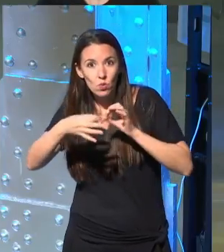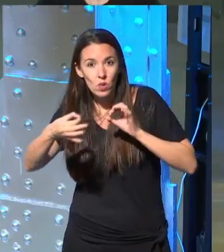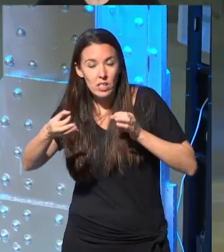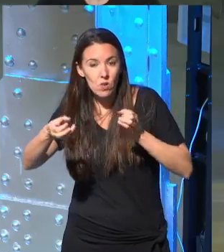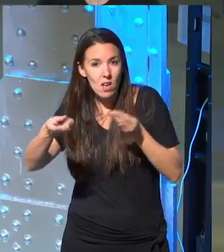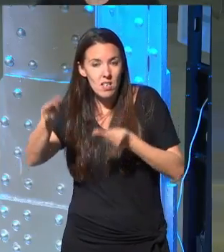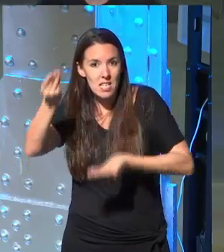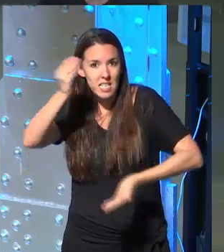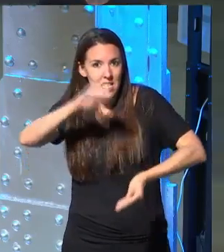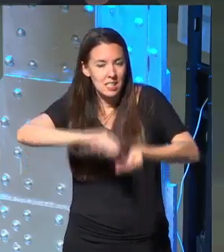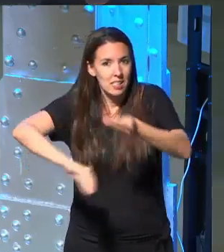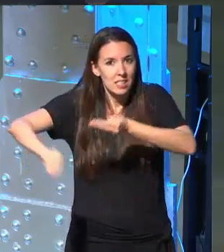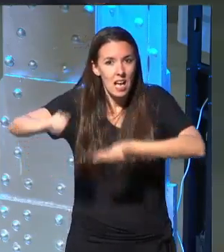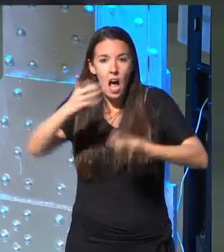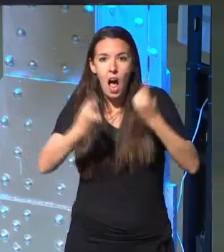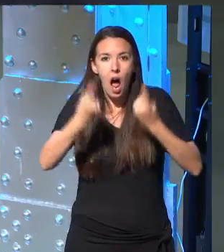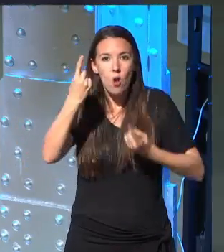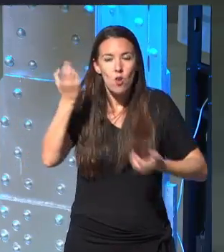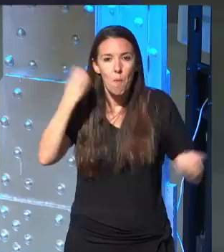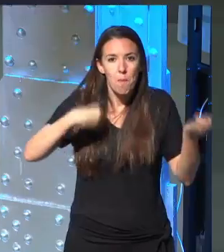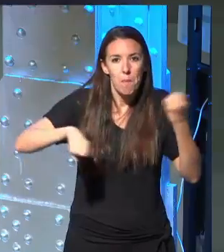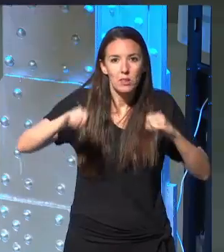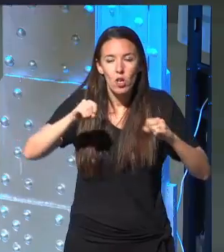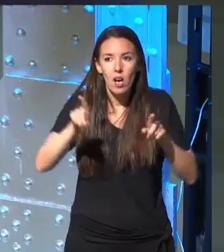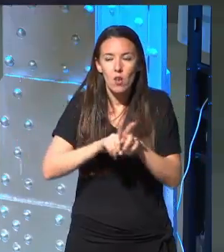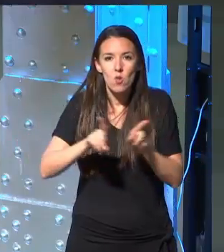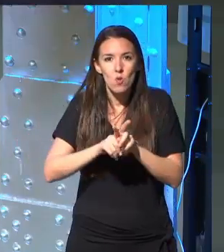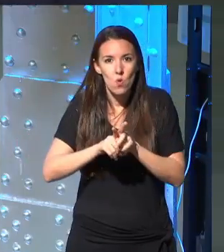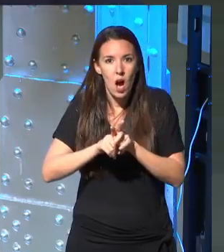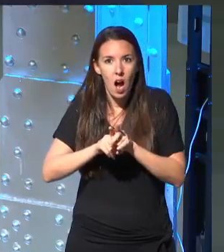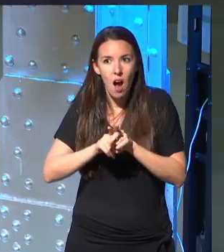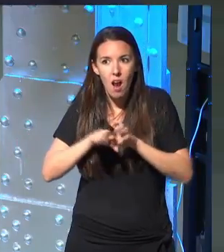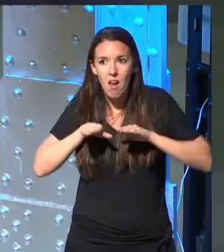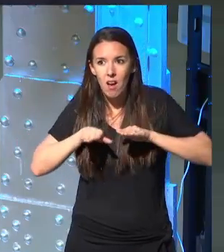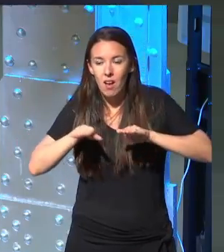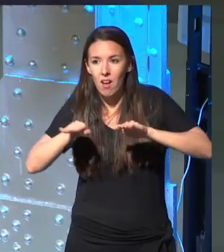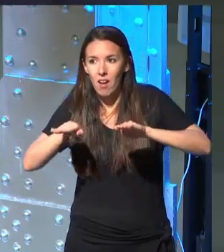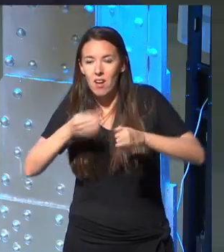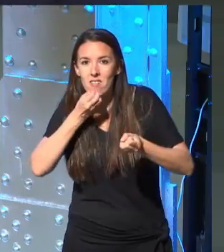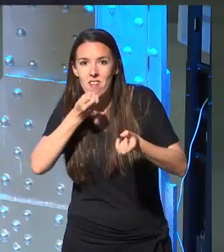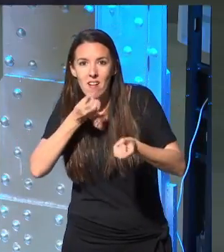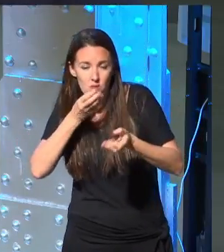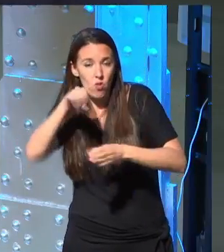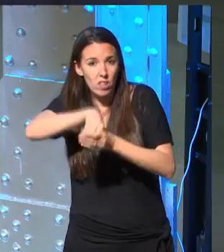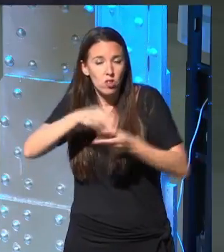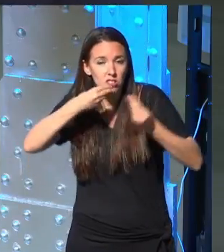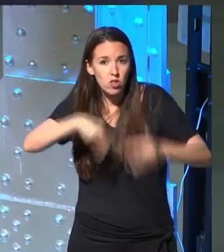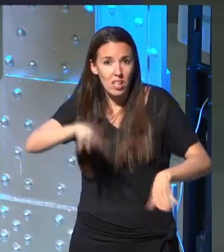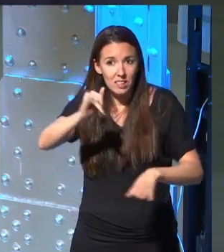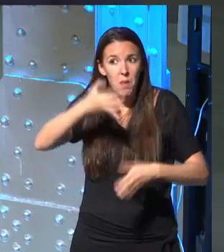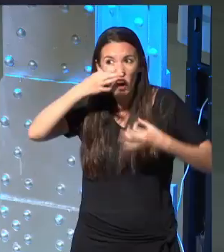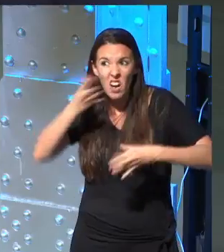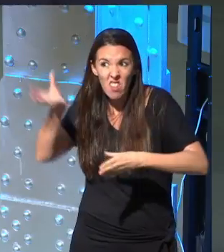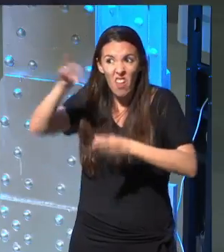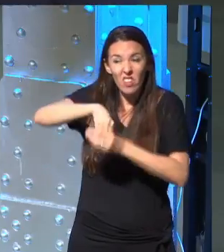tanto, ¿no? Como hay personajes que son que corren paralelos a la narración y que son parte de la historia, pero en realidad